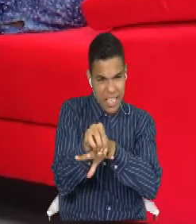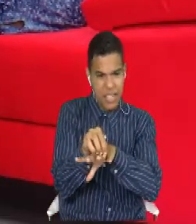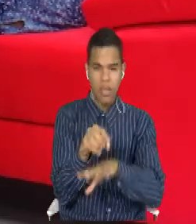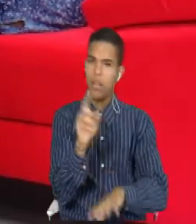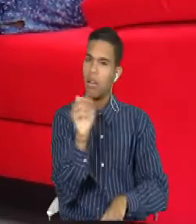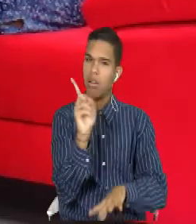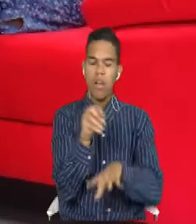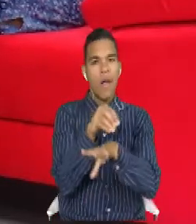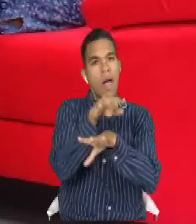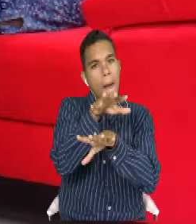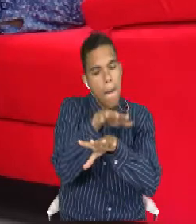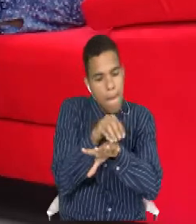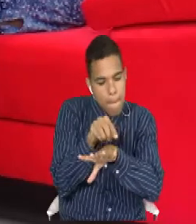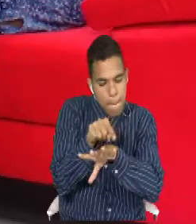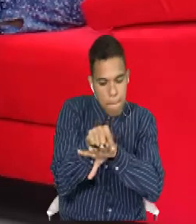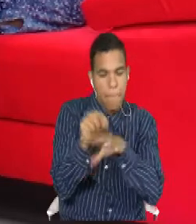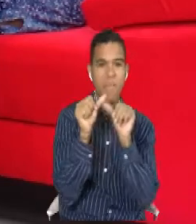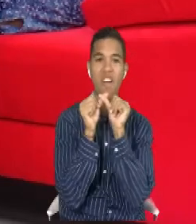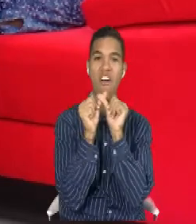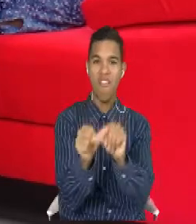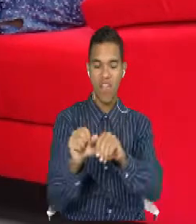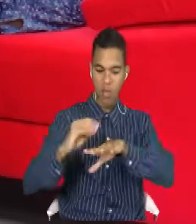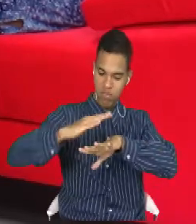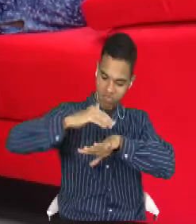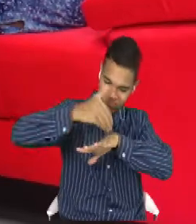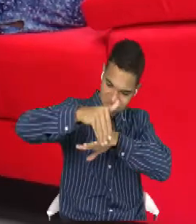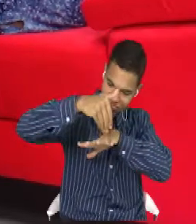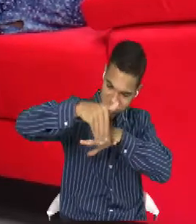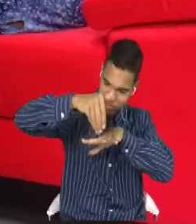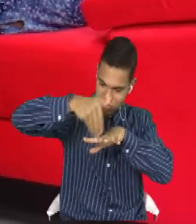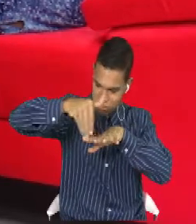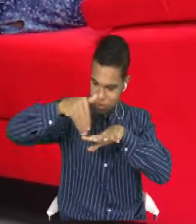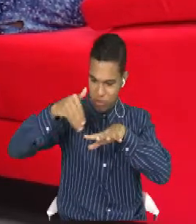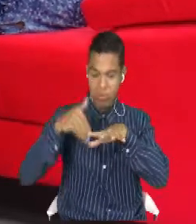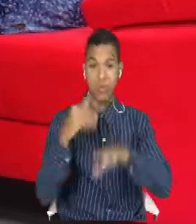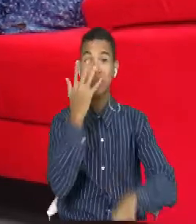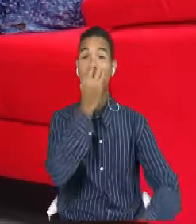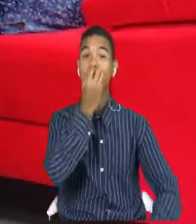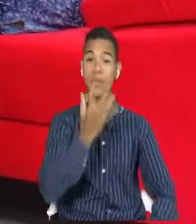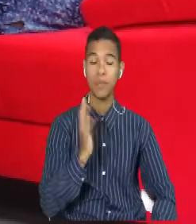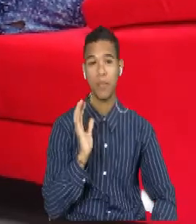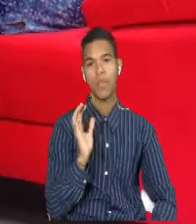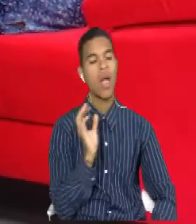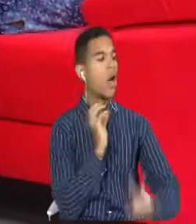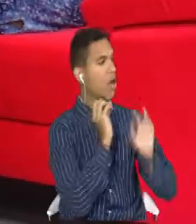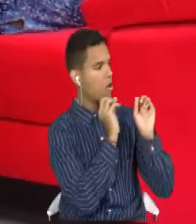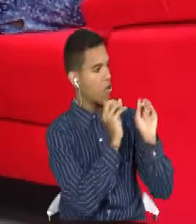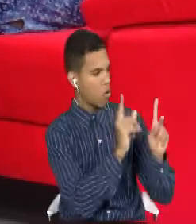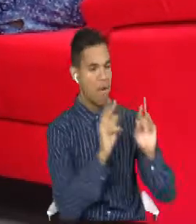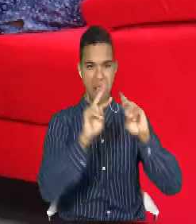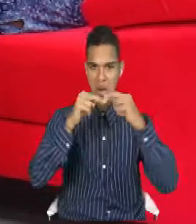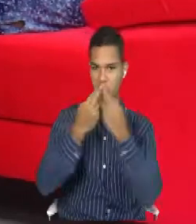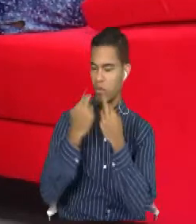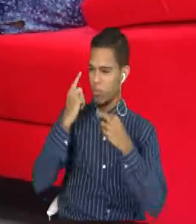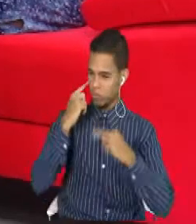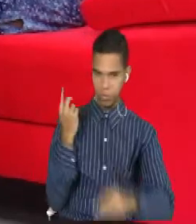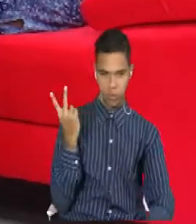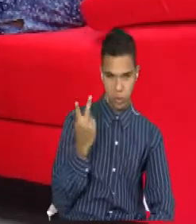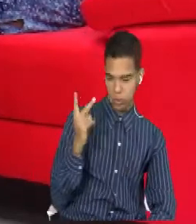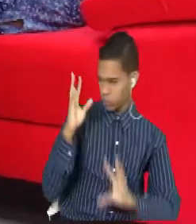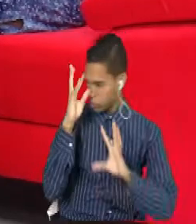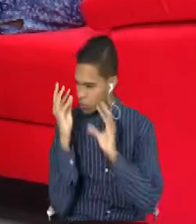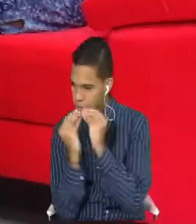Beauty Queens para toda la clientela en Barranca Bermeja. Listo, ustedes se reunieron y dijeron, no, nosotros tenemos que volver de esto